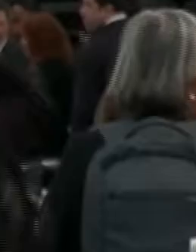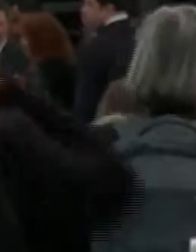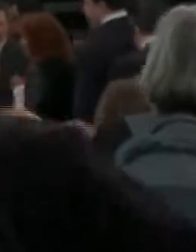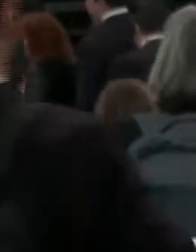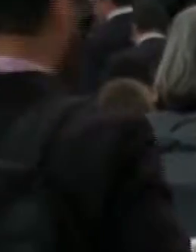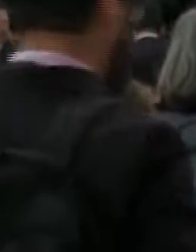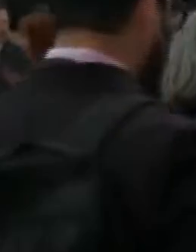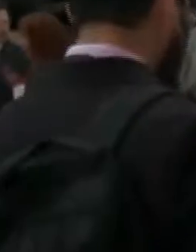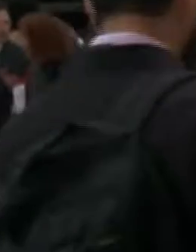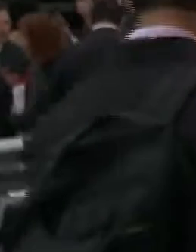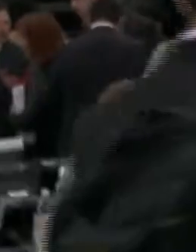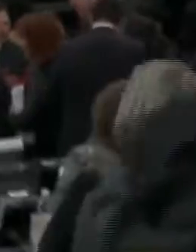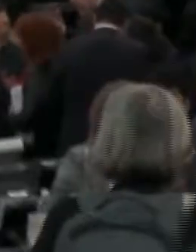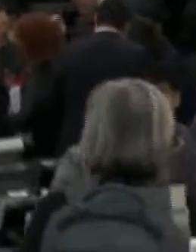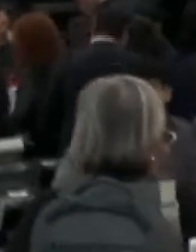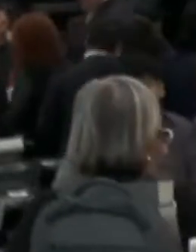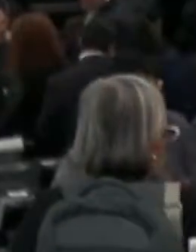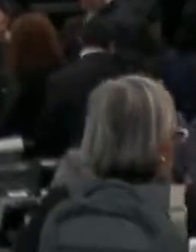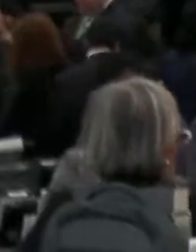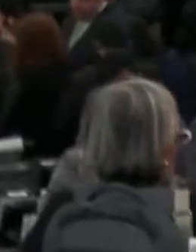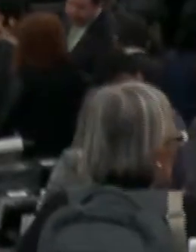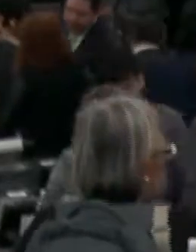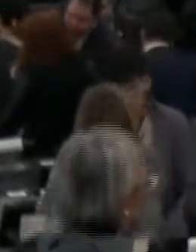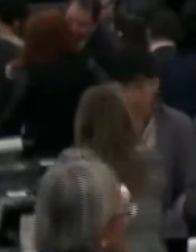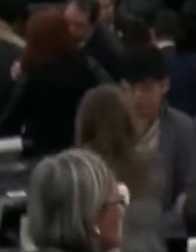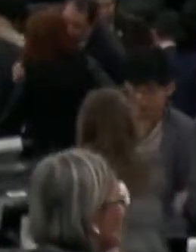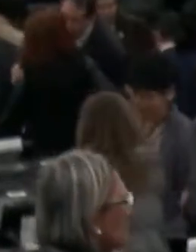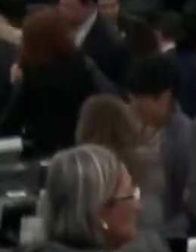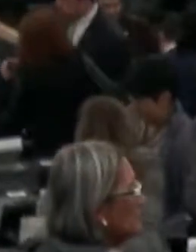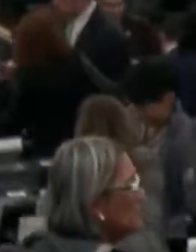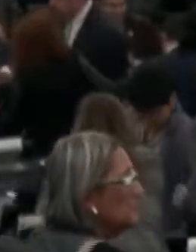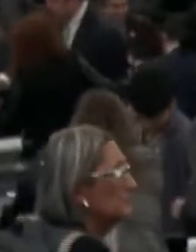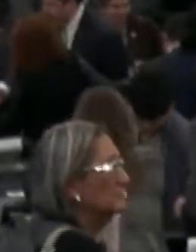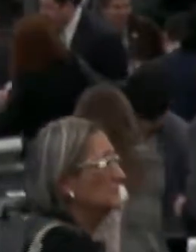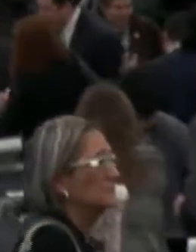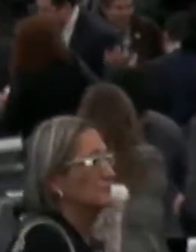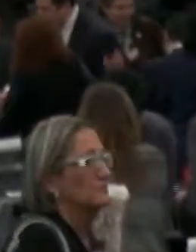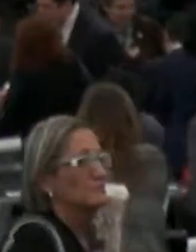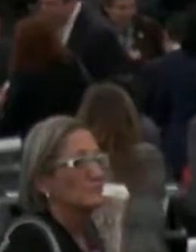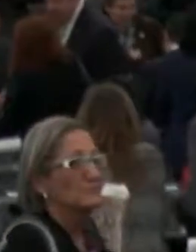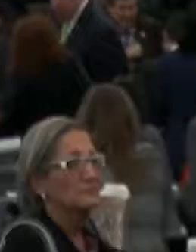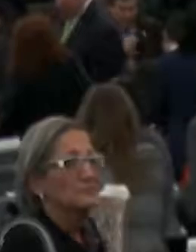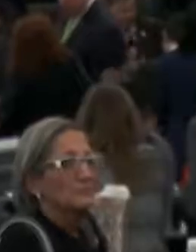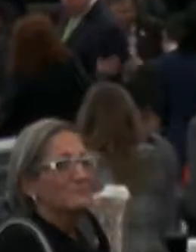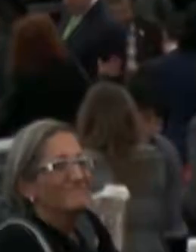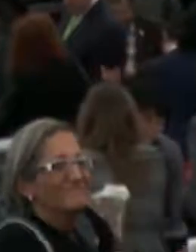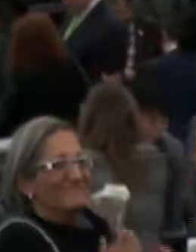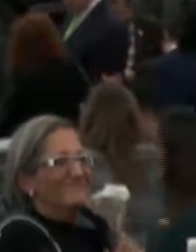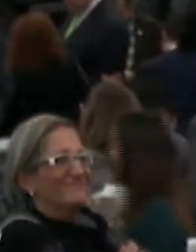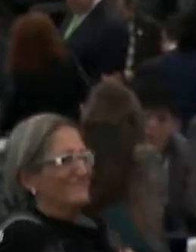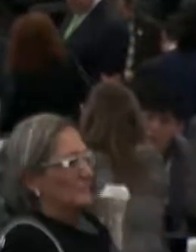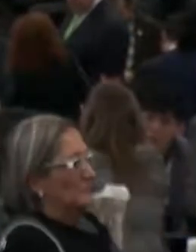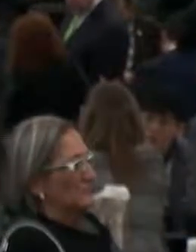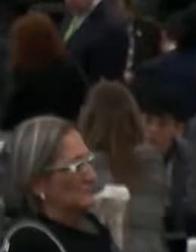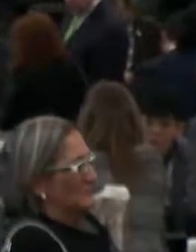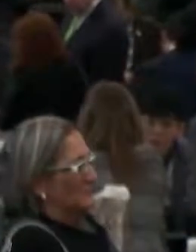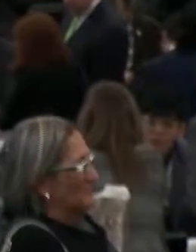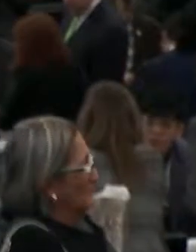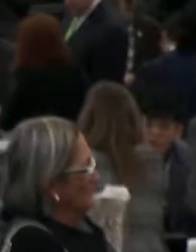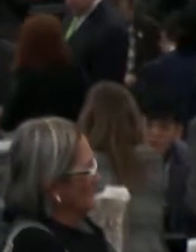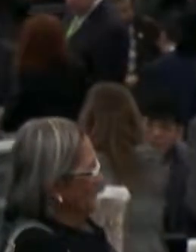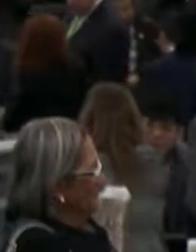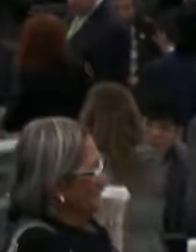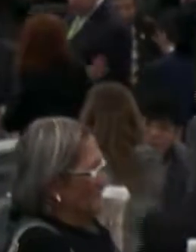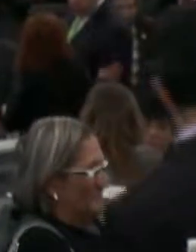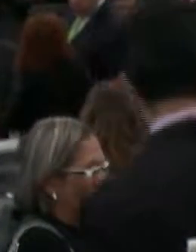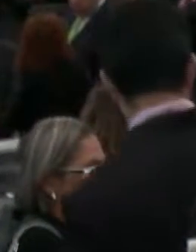las 17 horas para continuar con estos trabajos de la Asamblea Constituyente de la Ciudad de México. Yo con esto